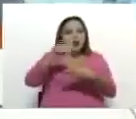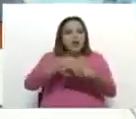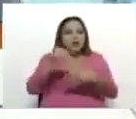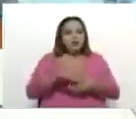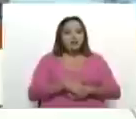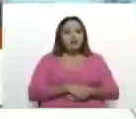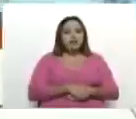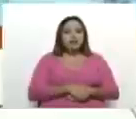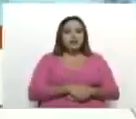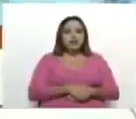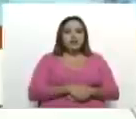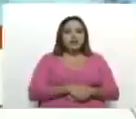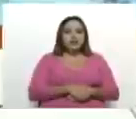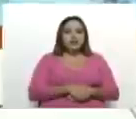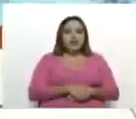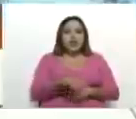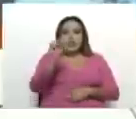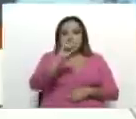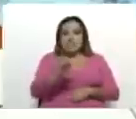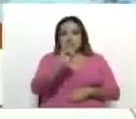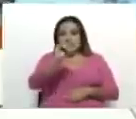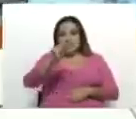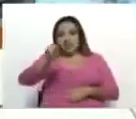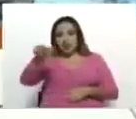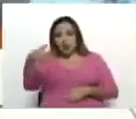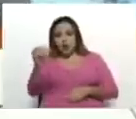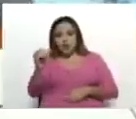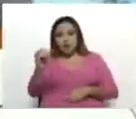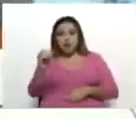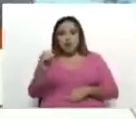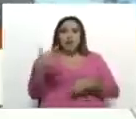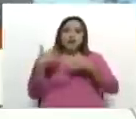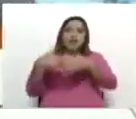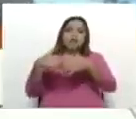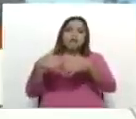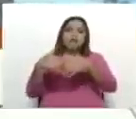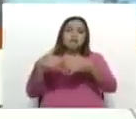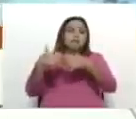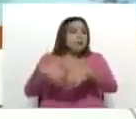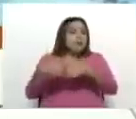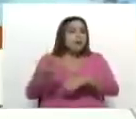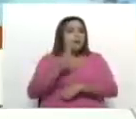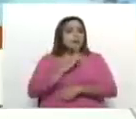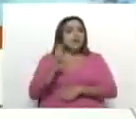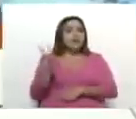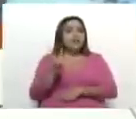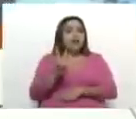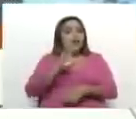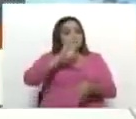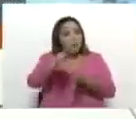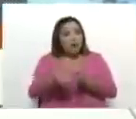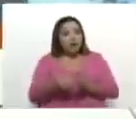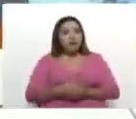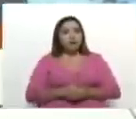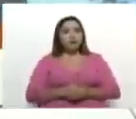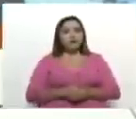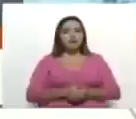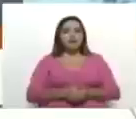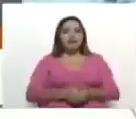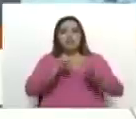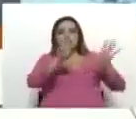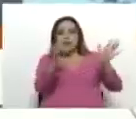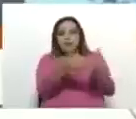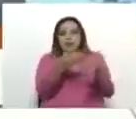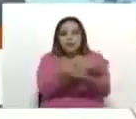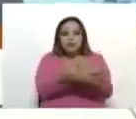de las utilidades de cinco que es una empresa de Venezuela robada los siete mil millones de